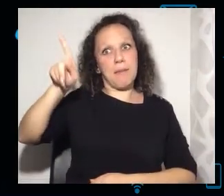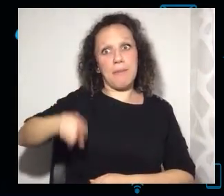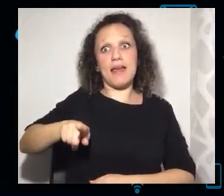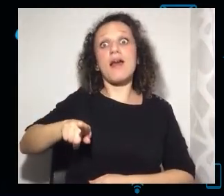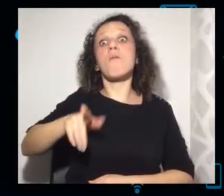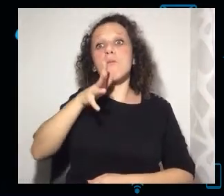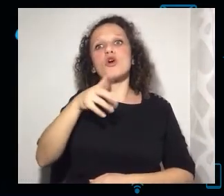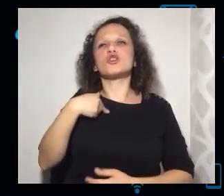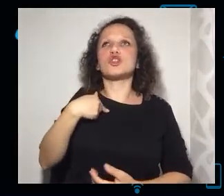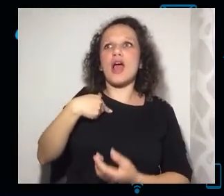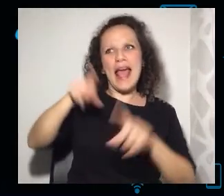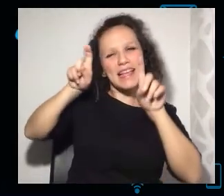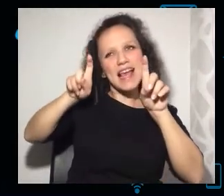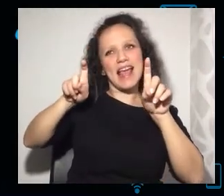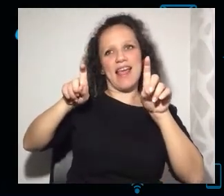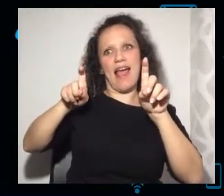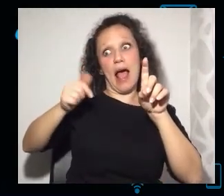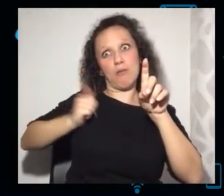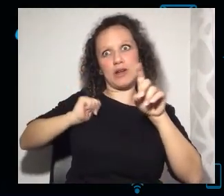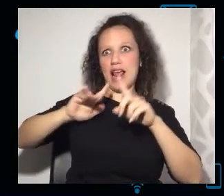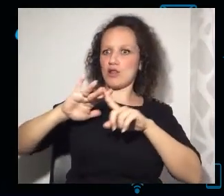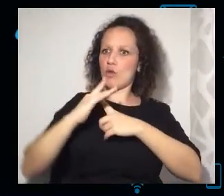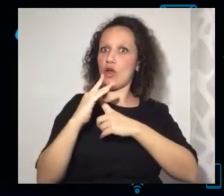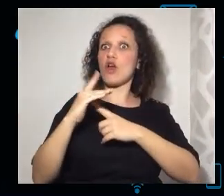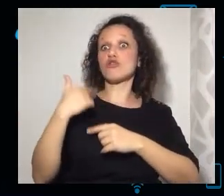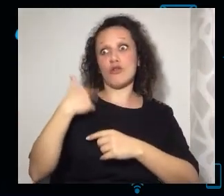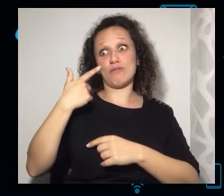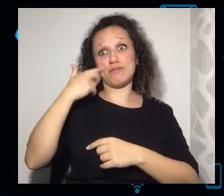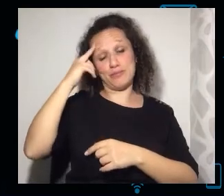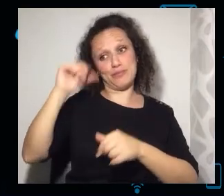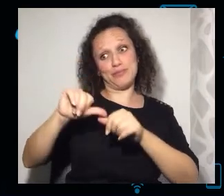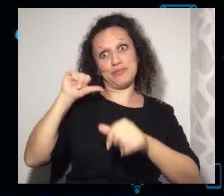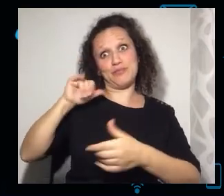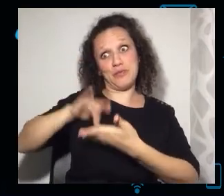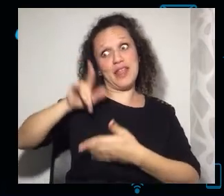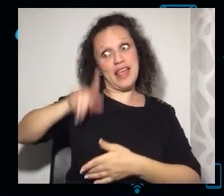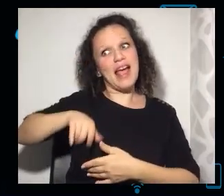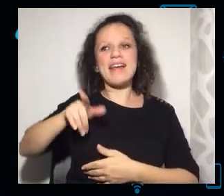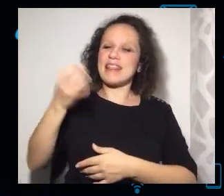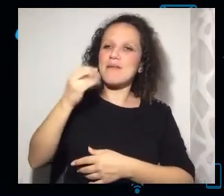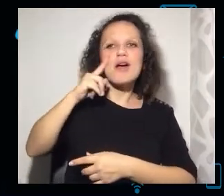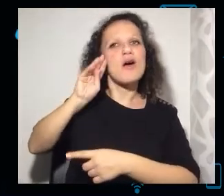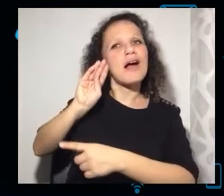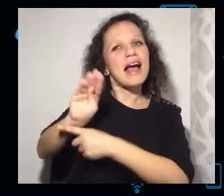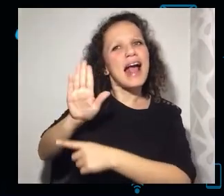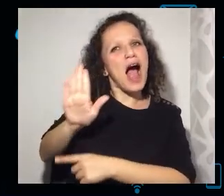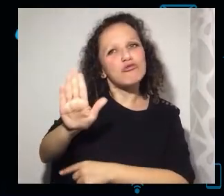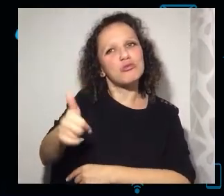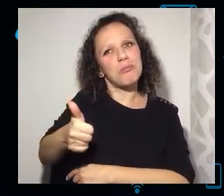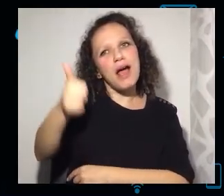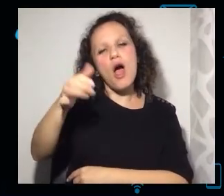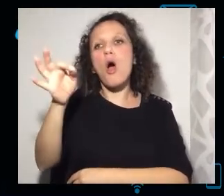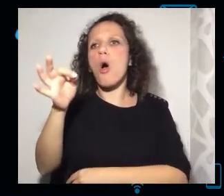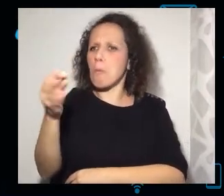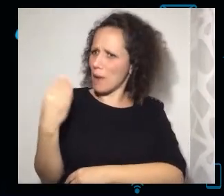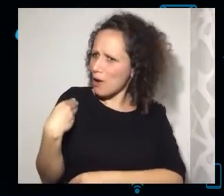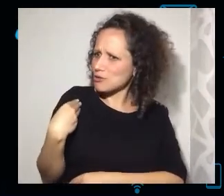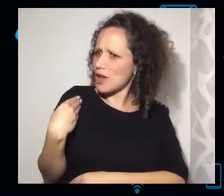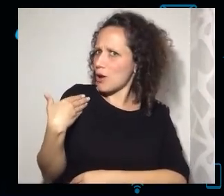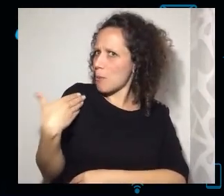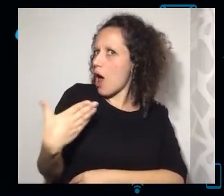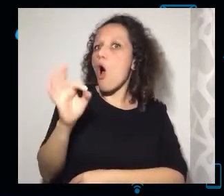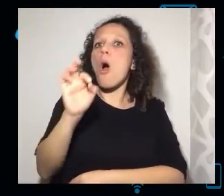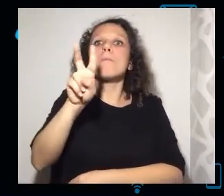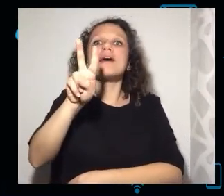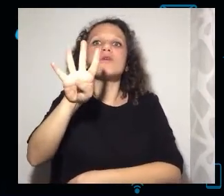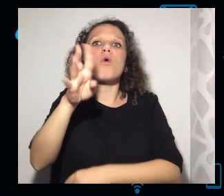o puedo enseñarte o que hay que ser más cauto o que tienes que ser más prudente o que es mejor preguntar o que no pasa nada porque dejes 24